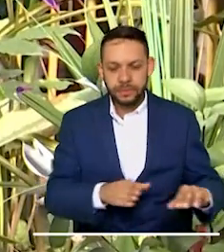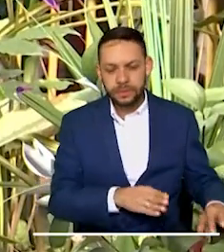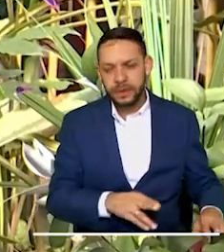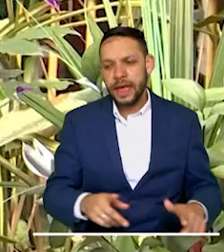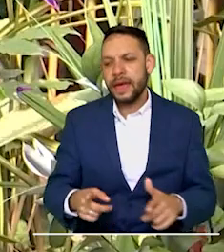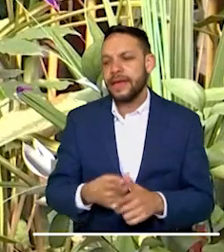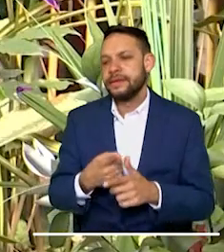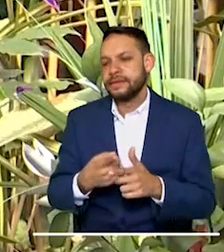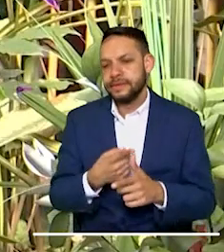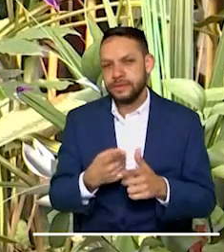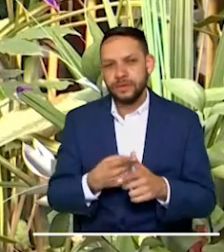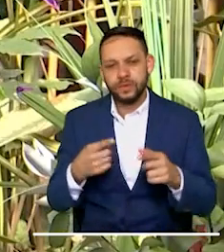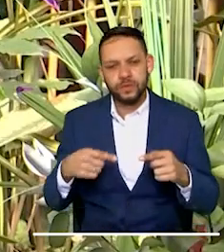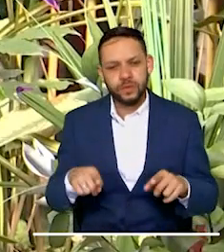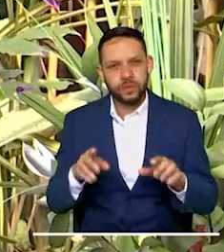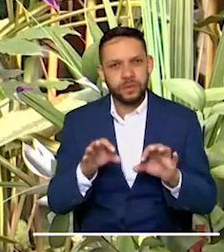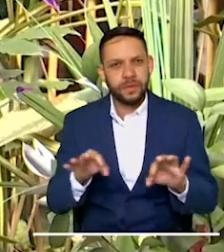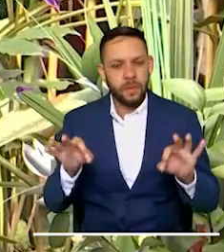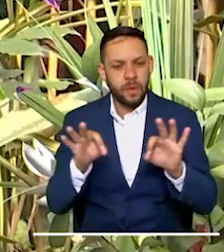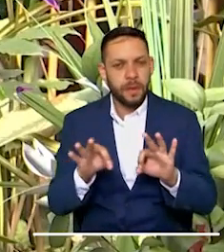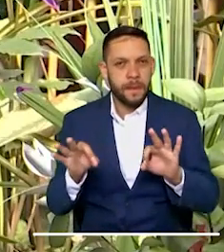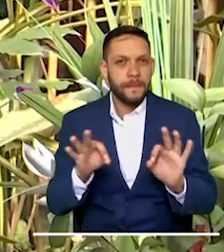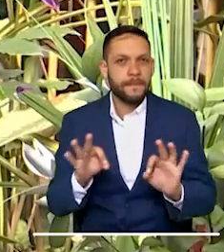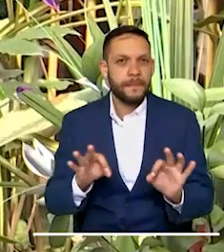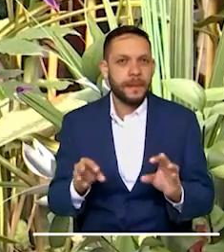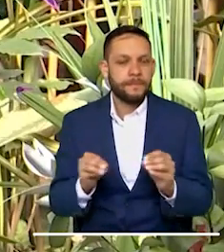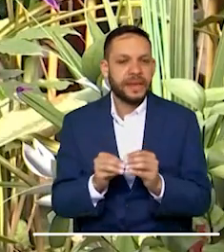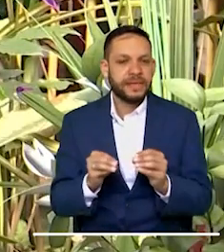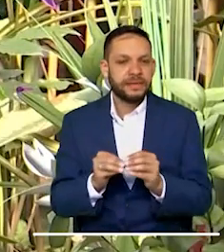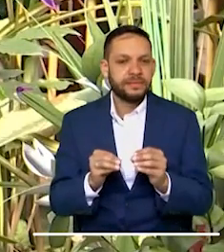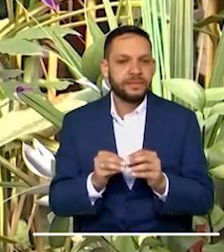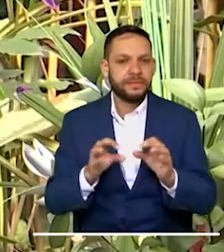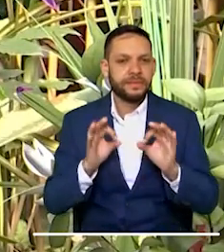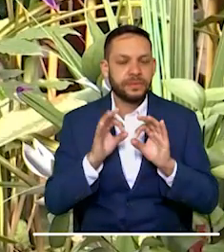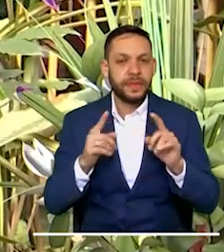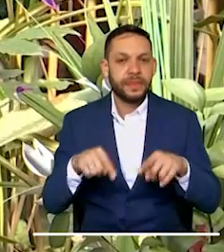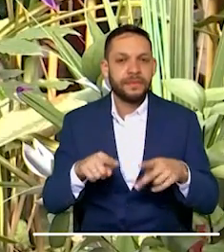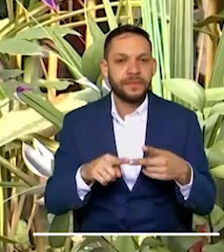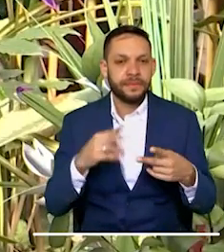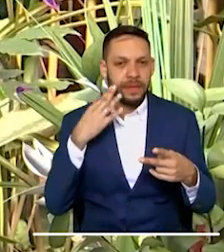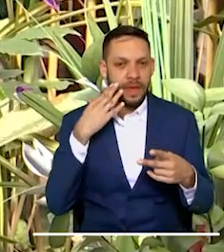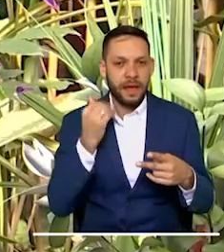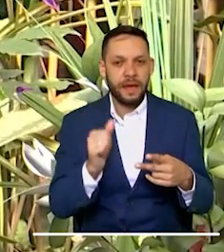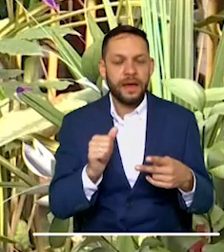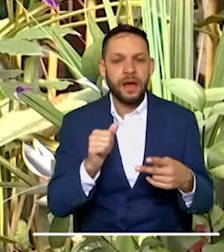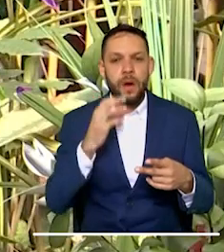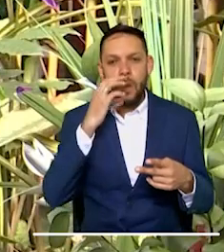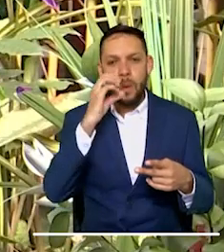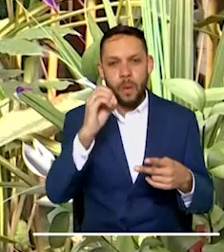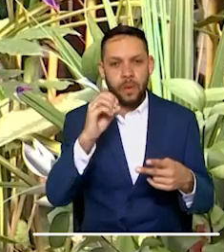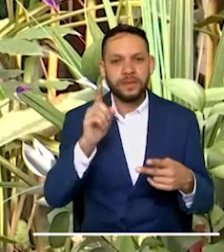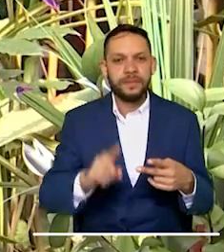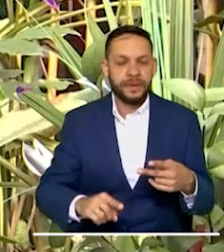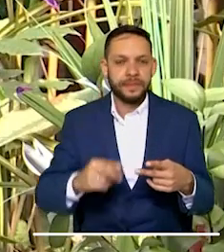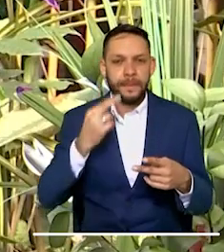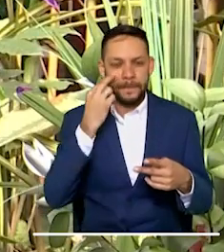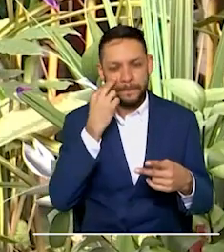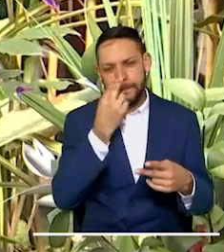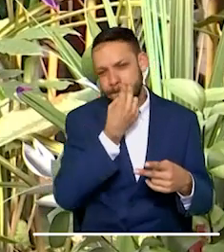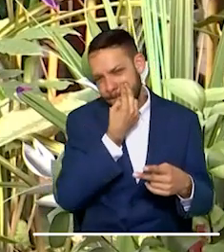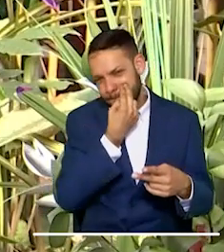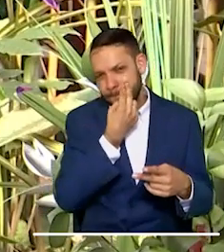muy importante esto. A nivel de las glándulas mamarias, hombre y mujer, no